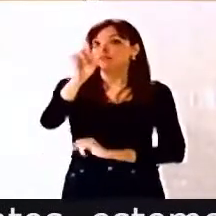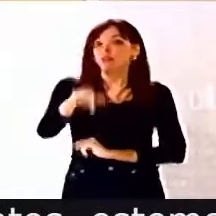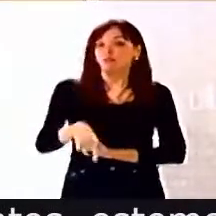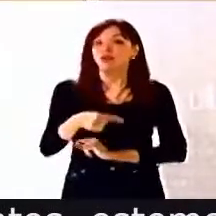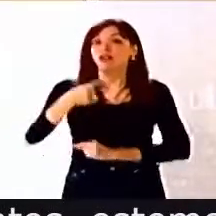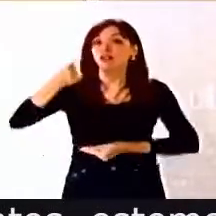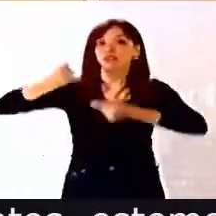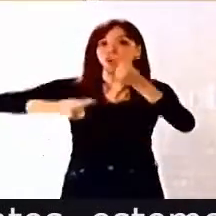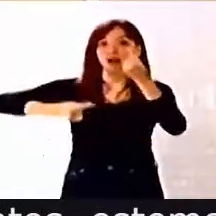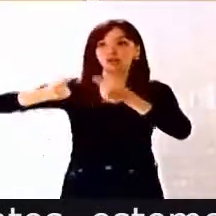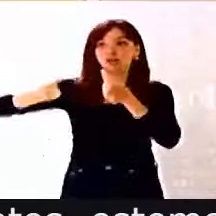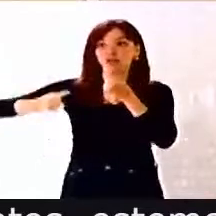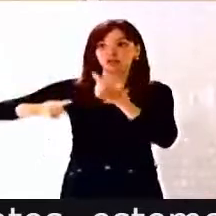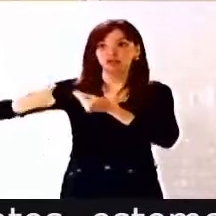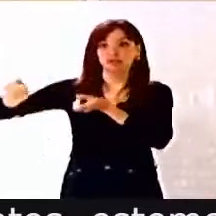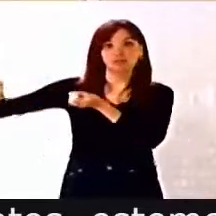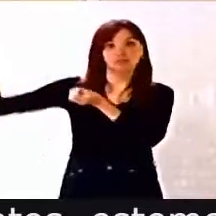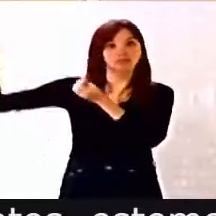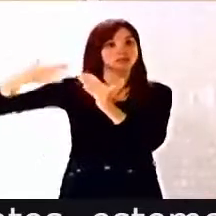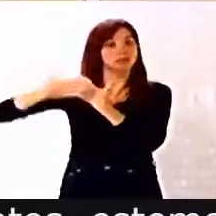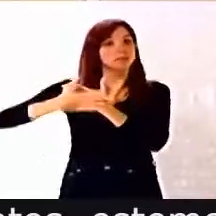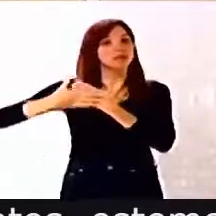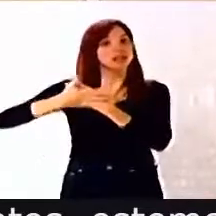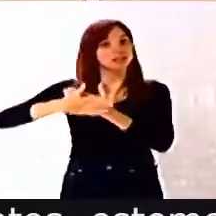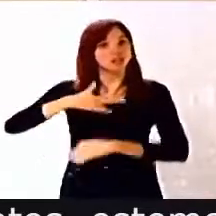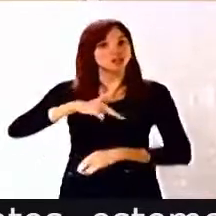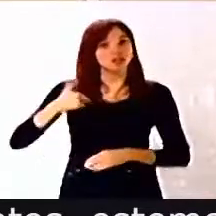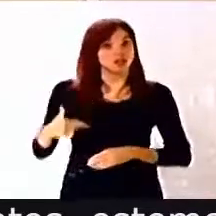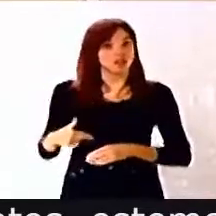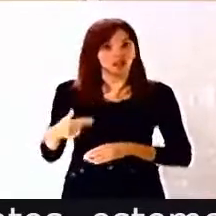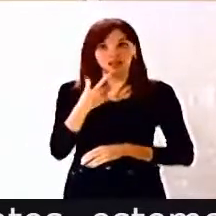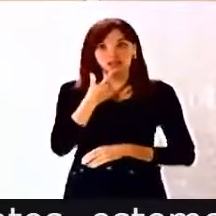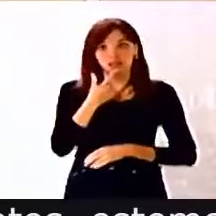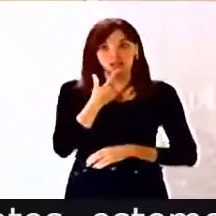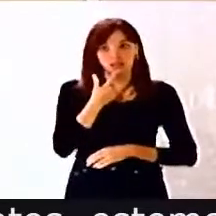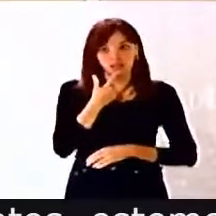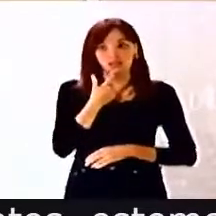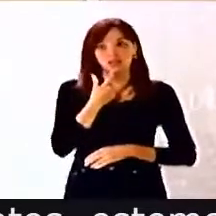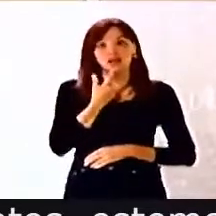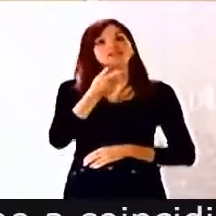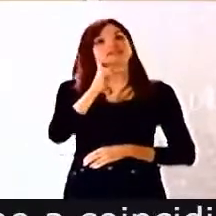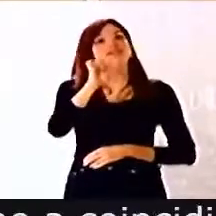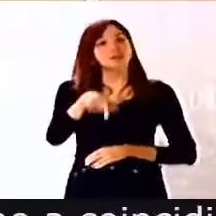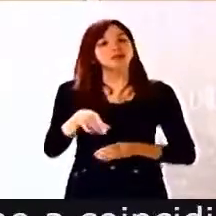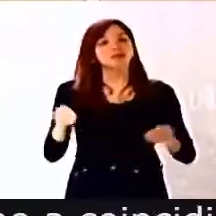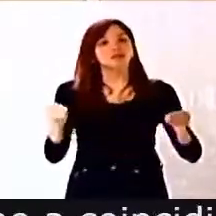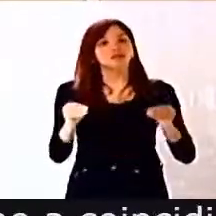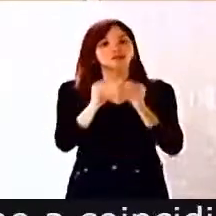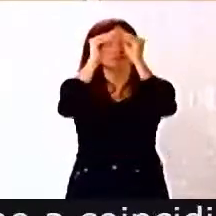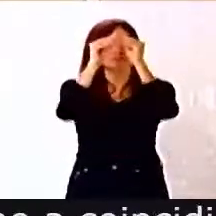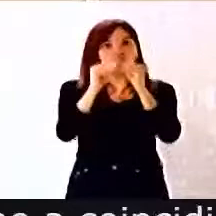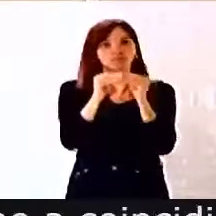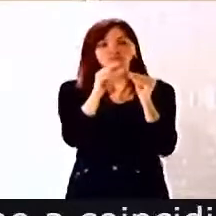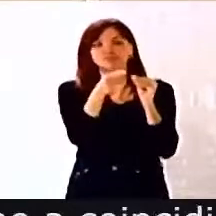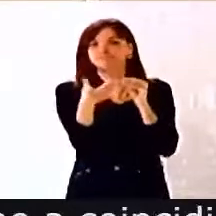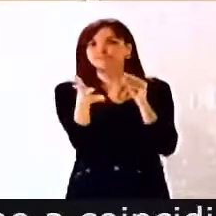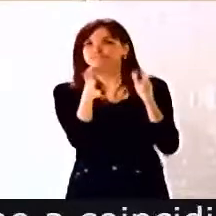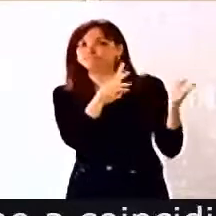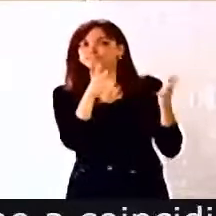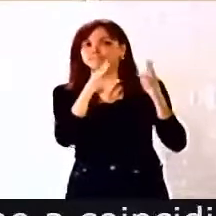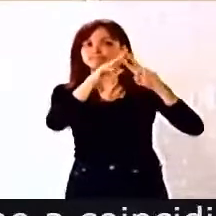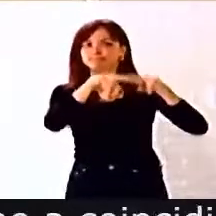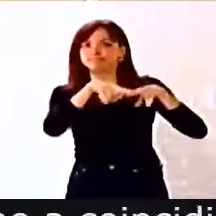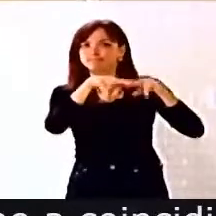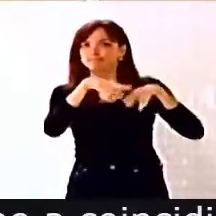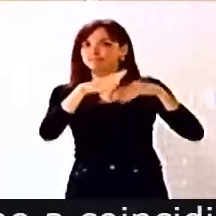nos proporciona el Ministerio de Sanidad y que también coinciden con esa estimación que hacemos desde